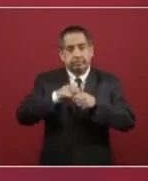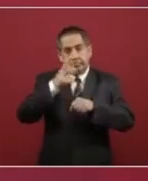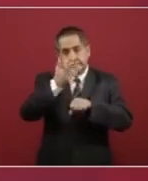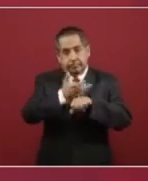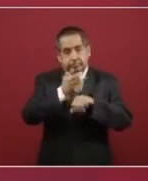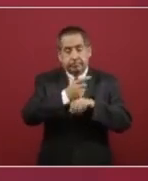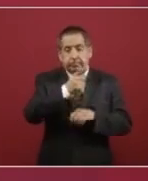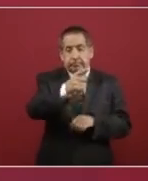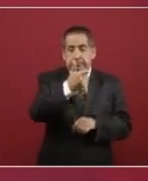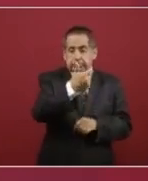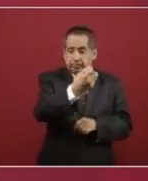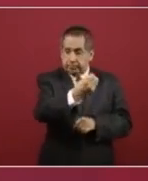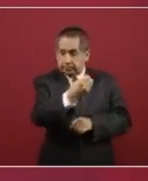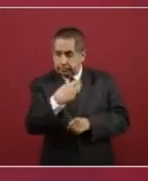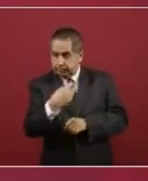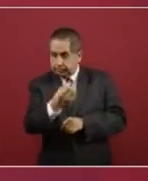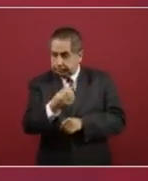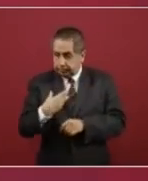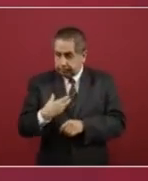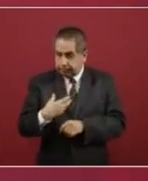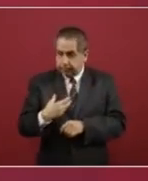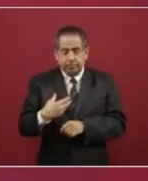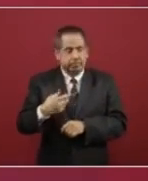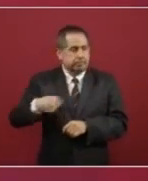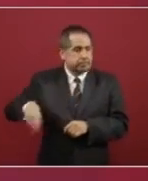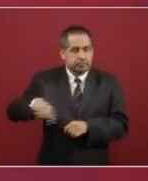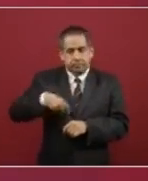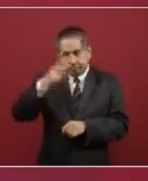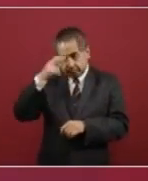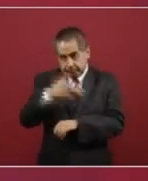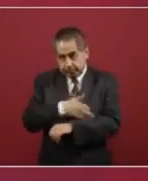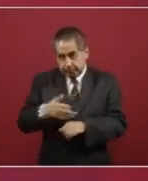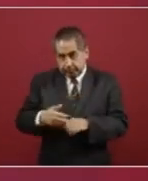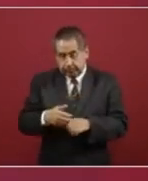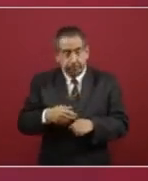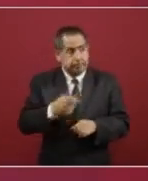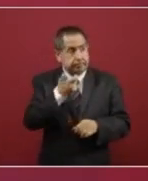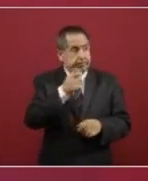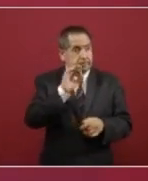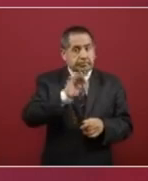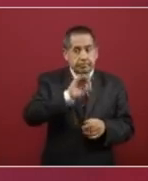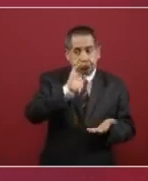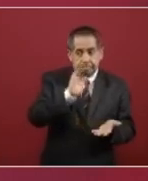envían remesas a sus familiares.